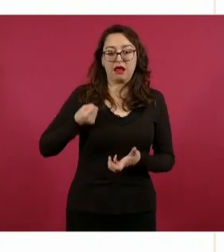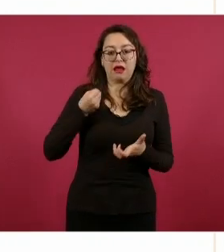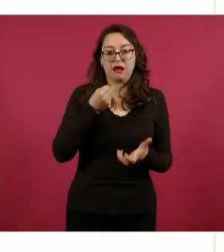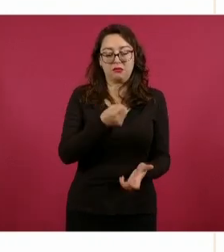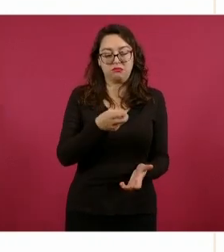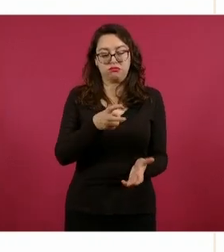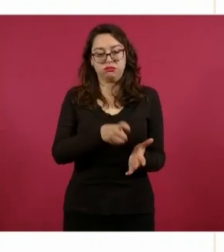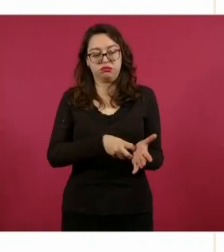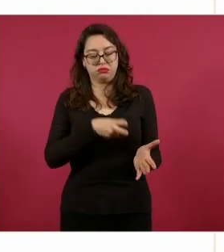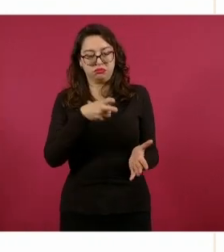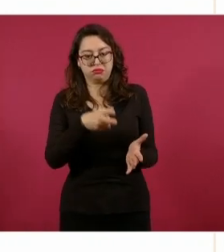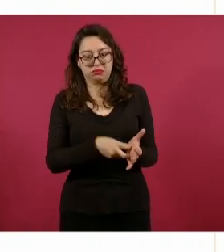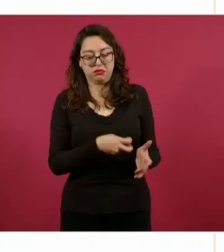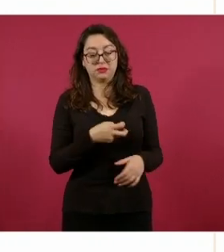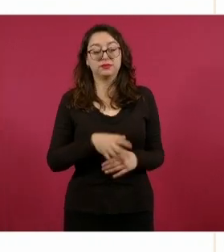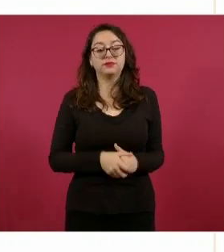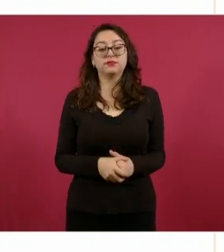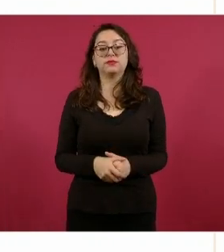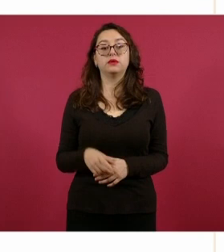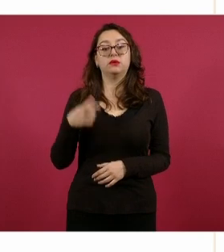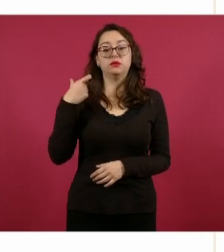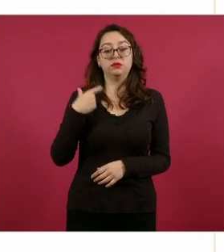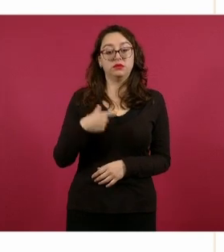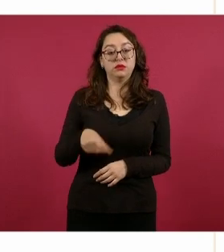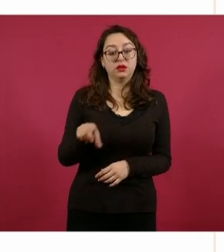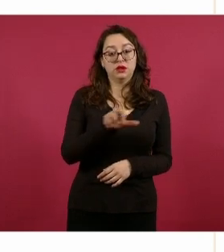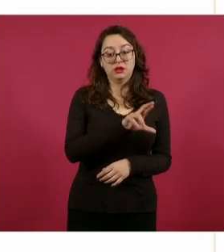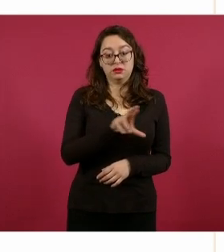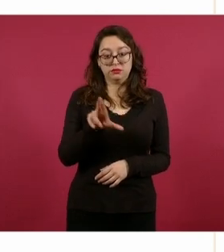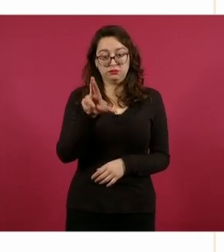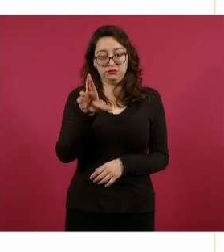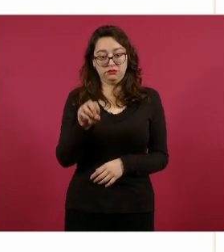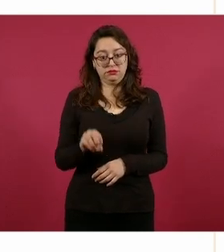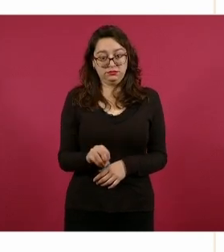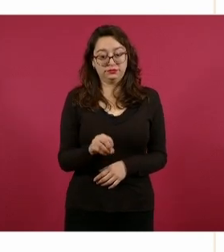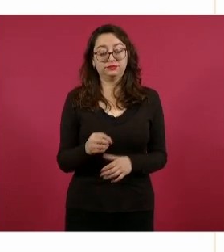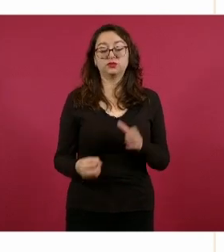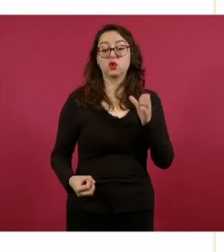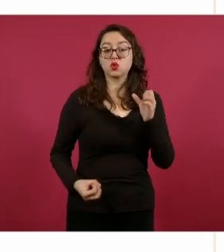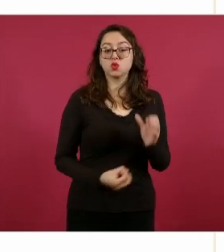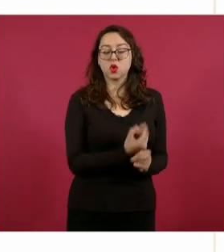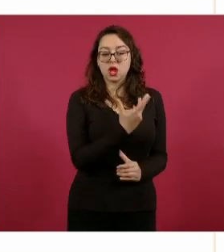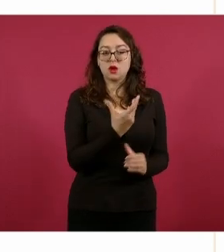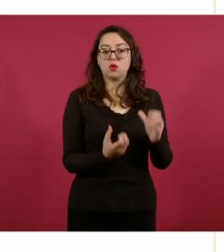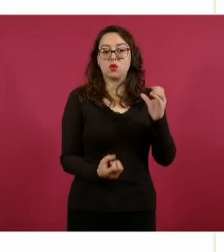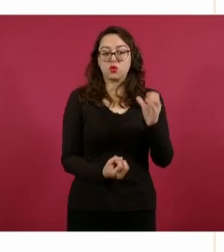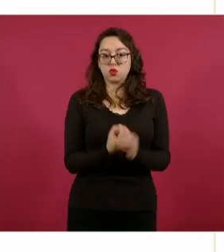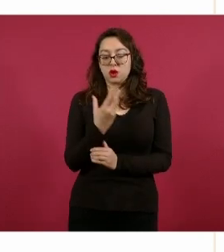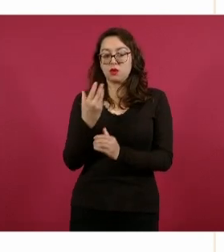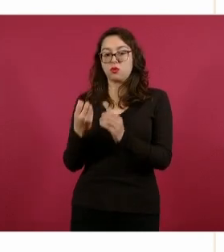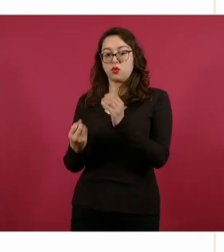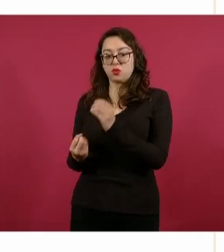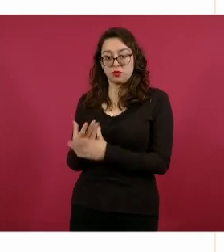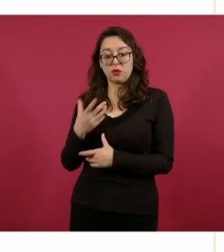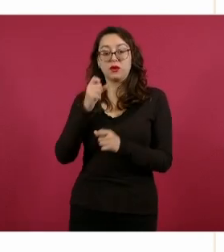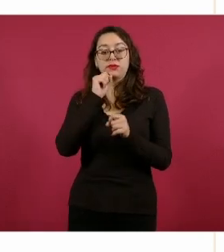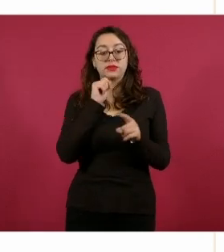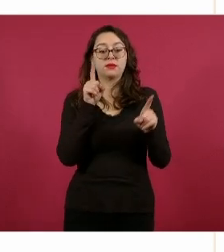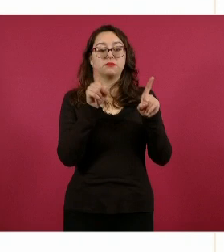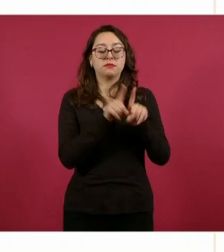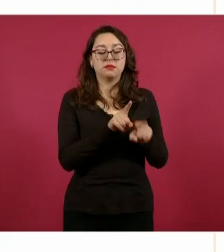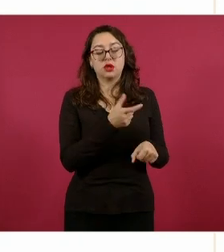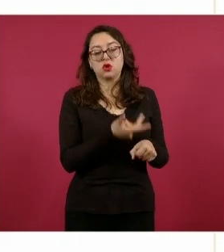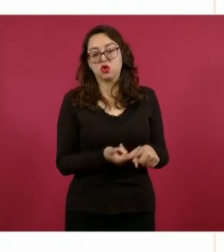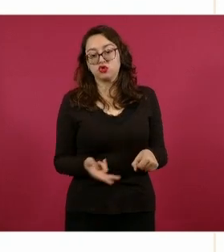de funcionamiento. En Quintana Roo, donde además de muchas obras nuevas, también se atendieron los hospitales